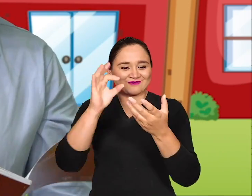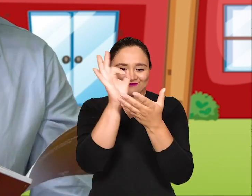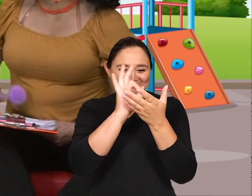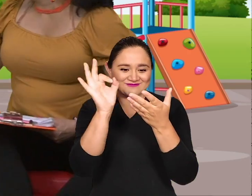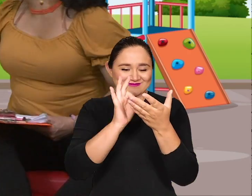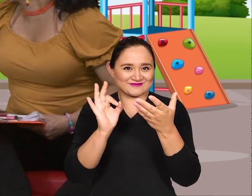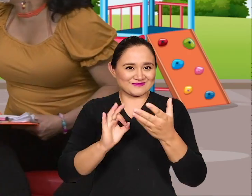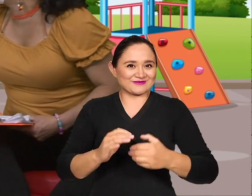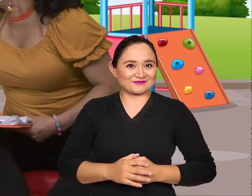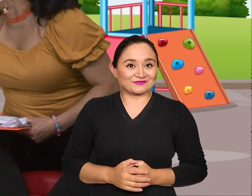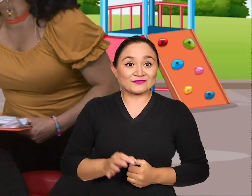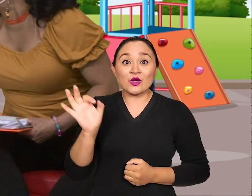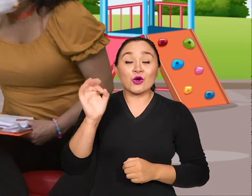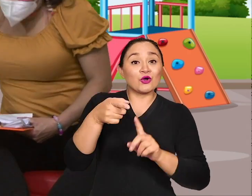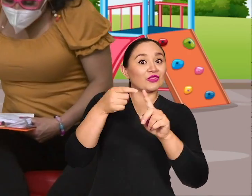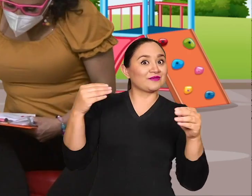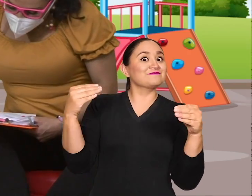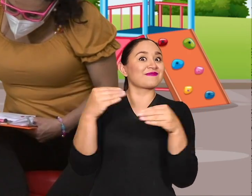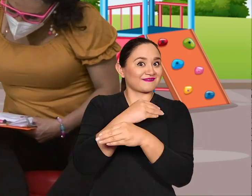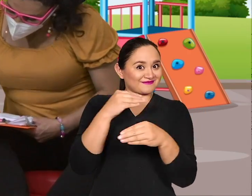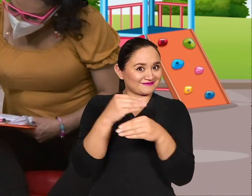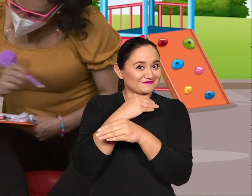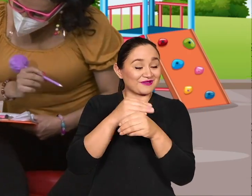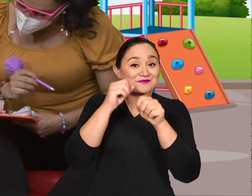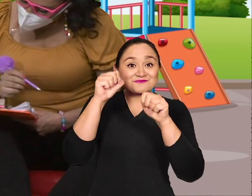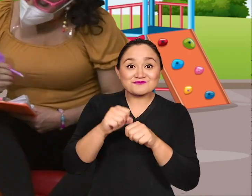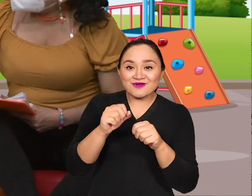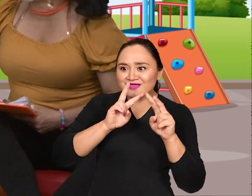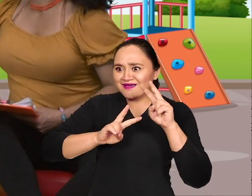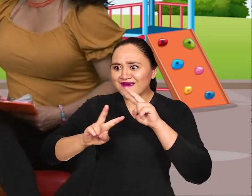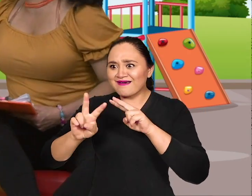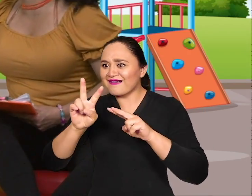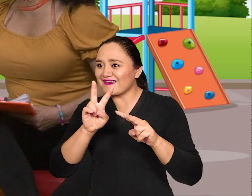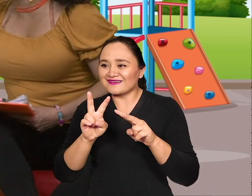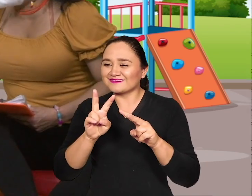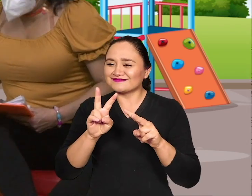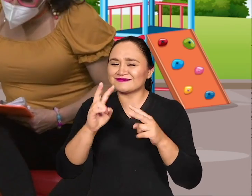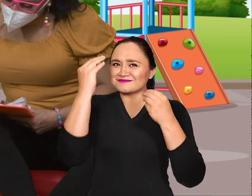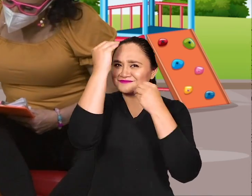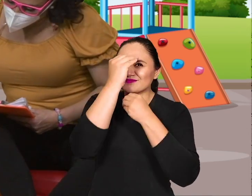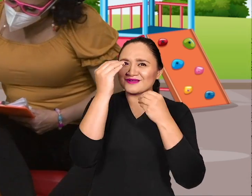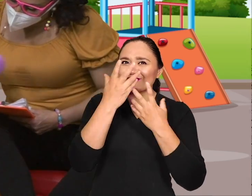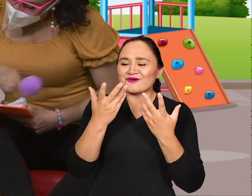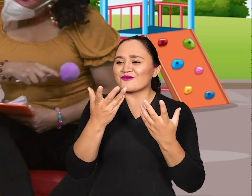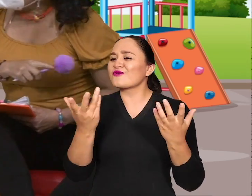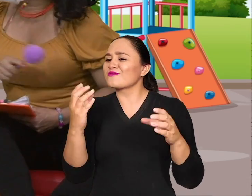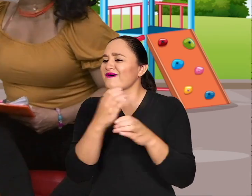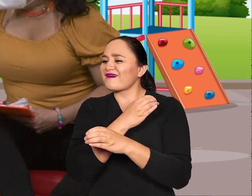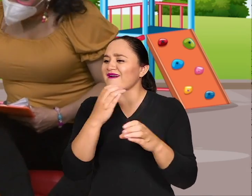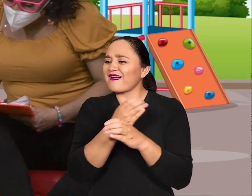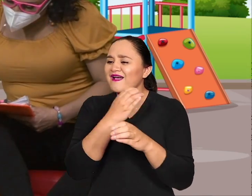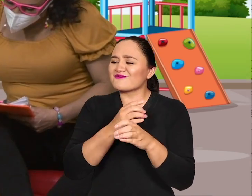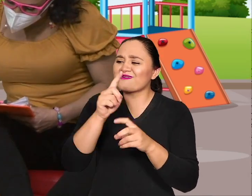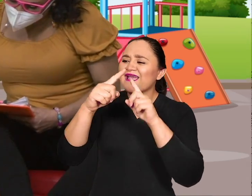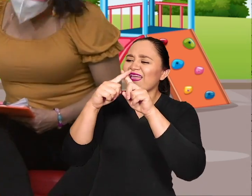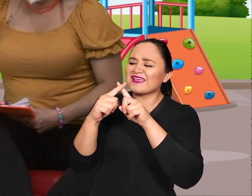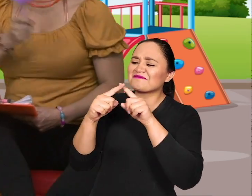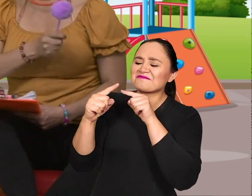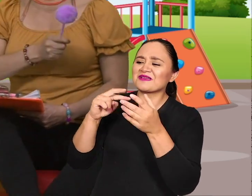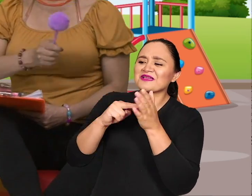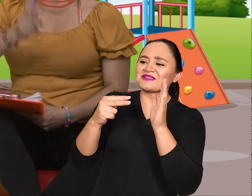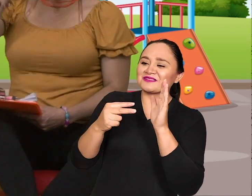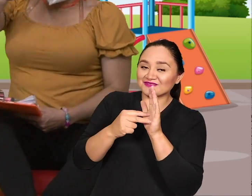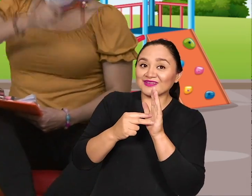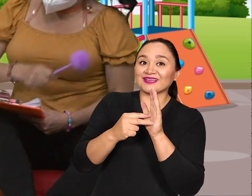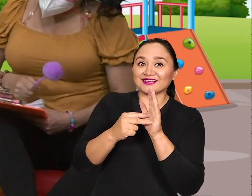campo. O desde la matemática, pueden encontrar el valor de una incógnita al resolver ecuaciones